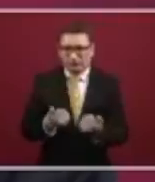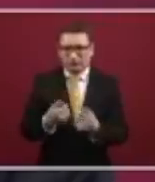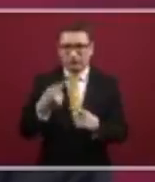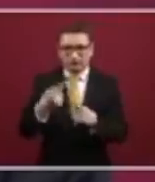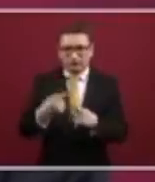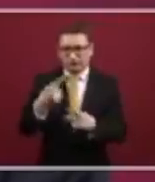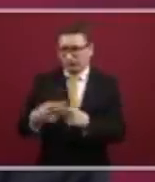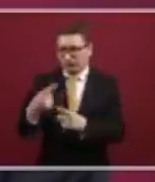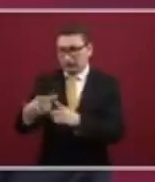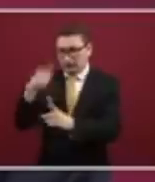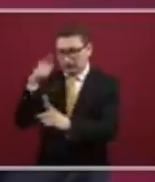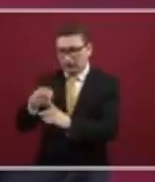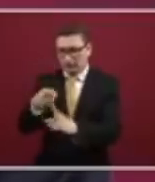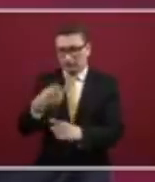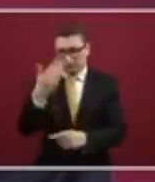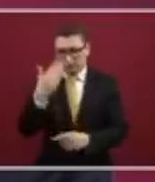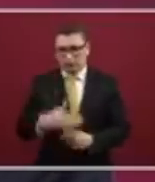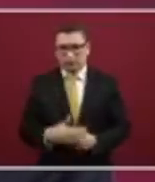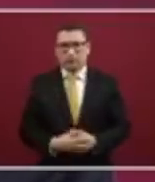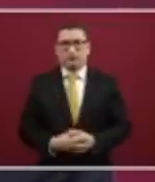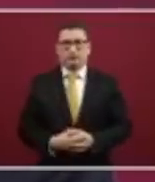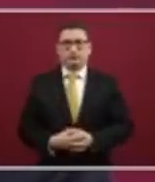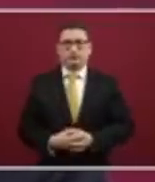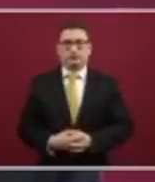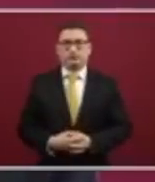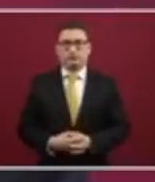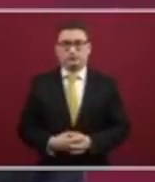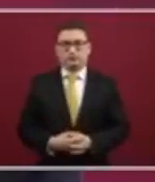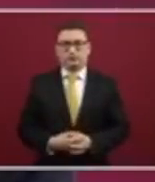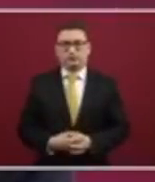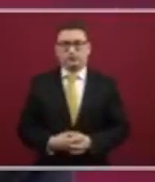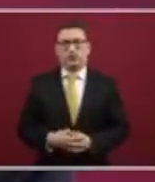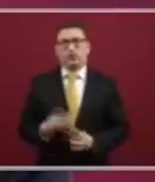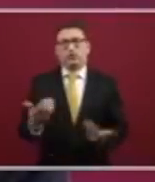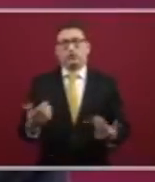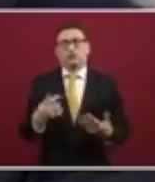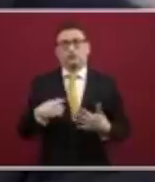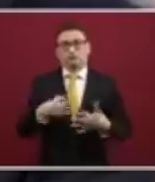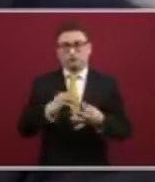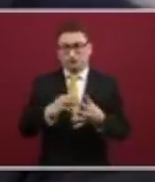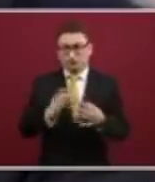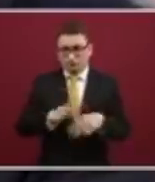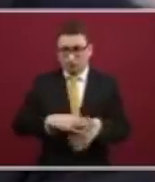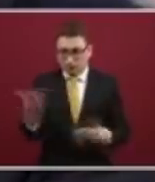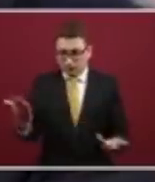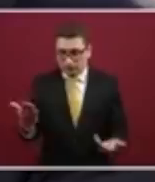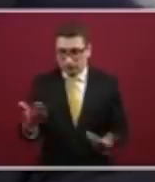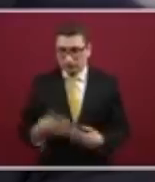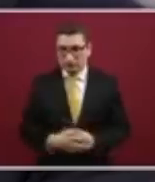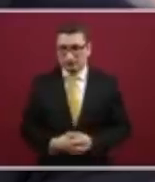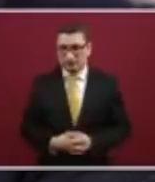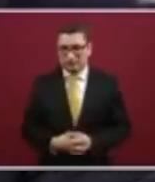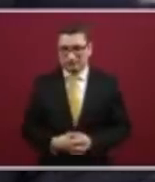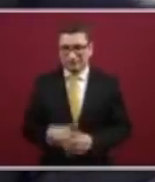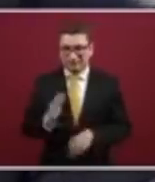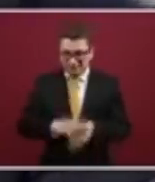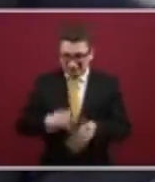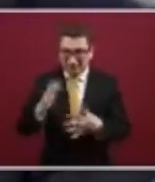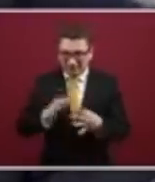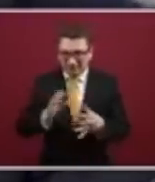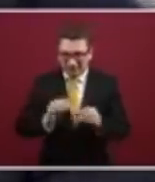dirigido. O sea, o tengo que ser más específico. ¿Más